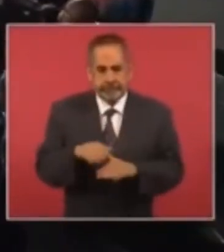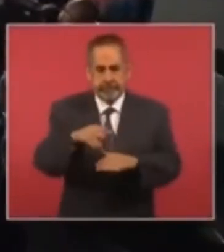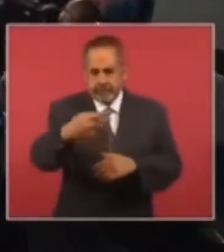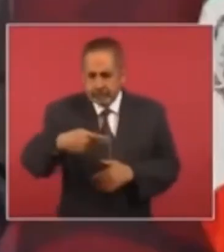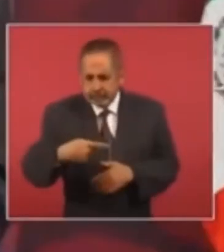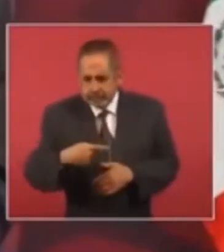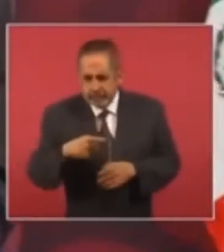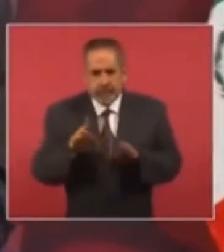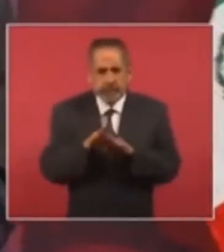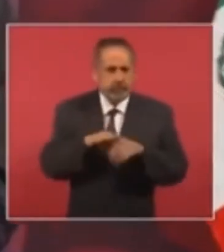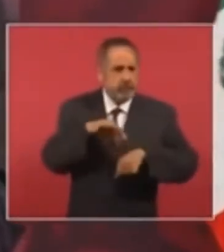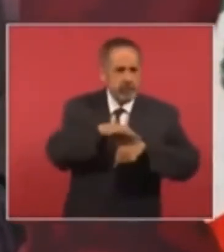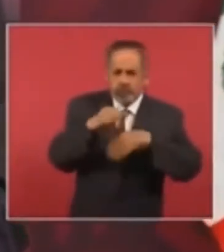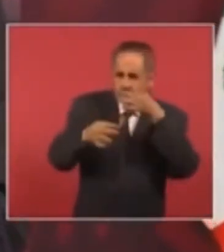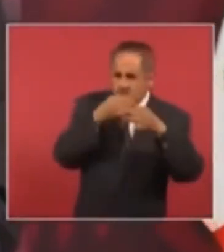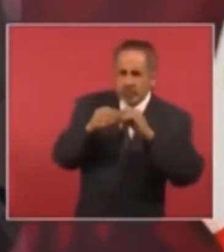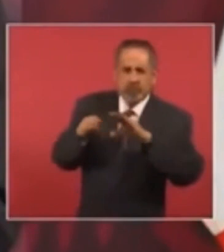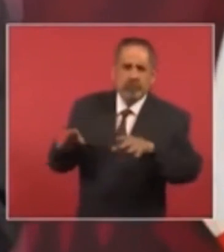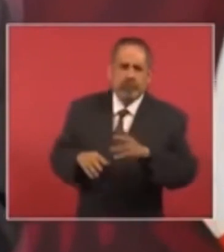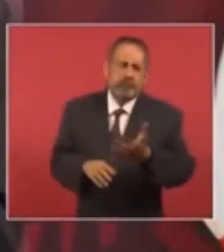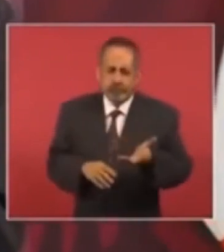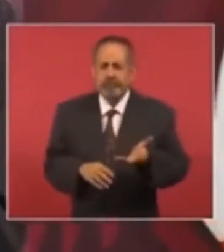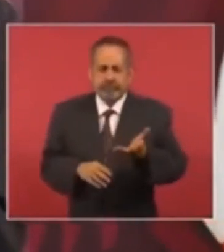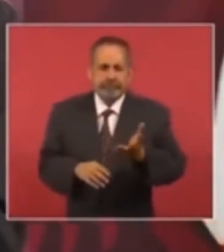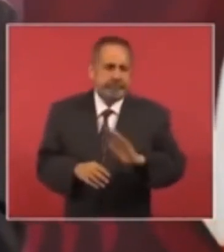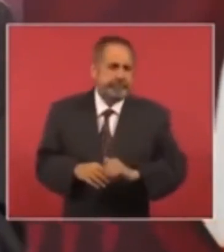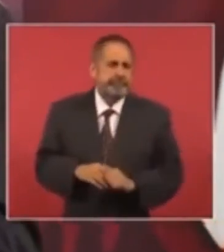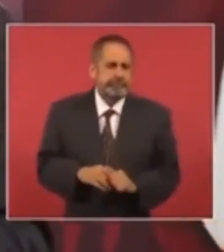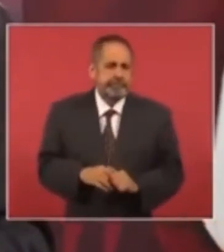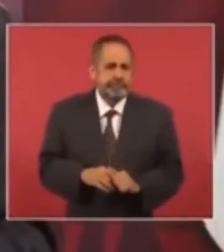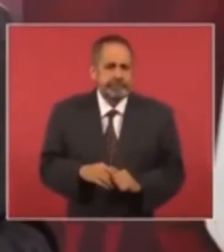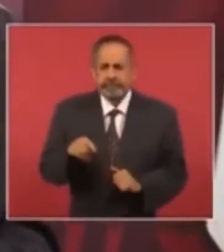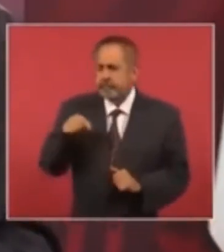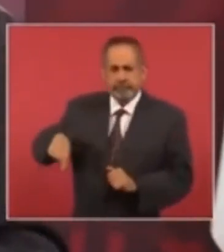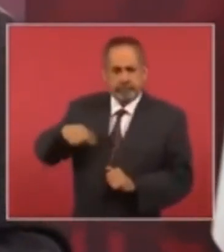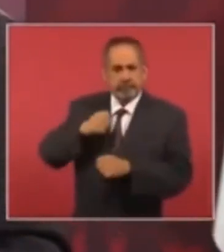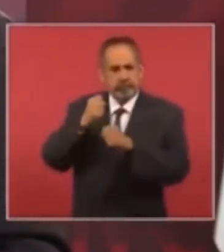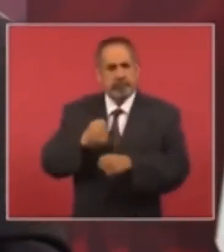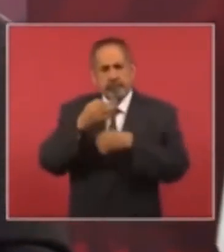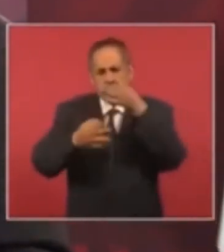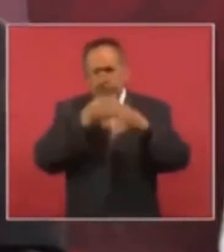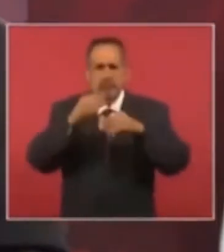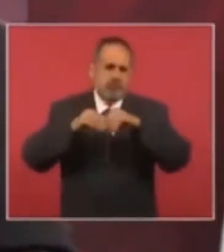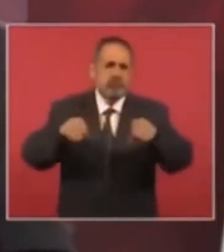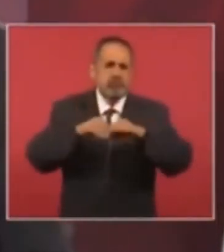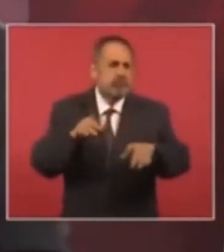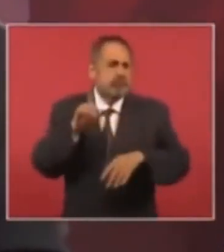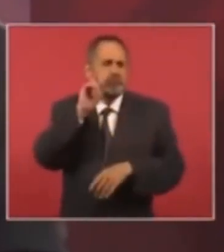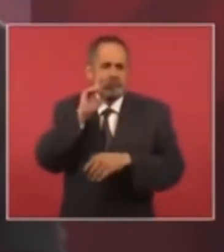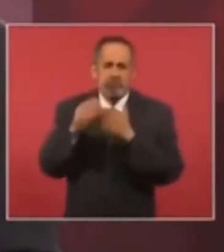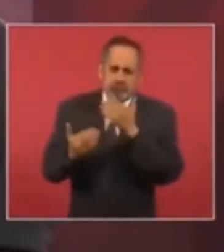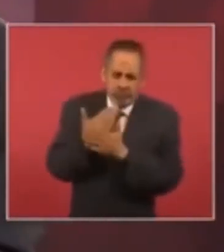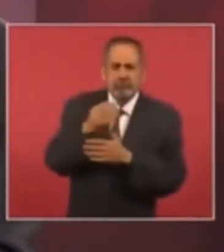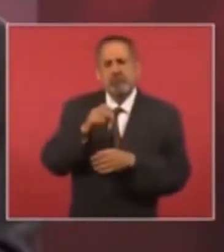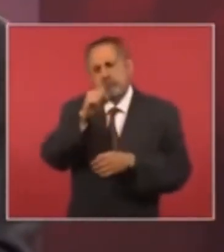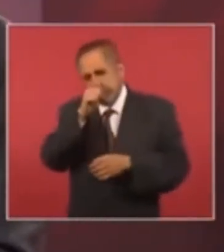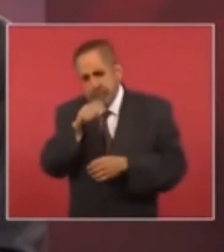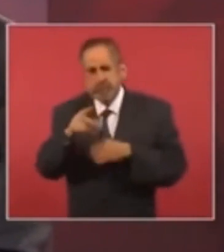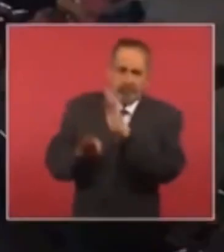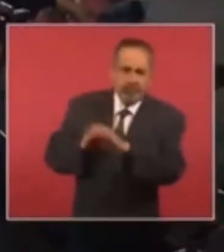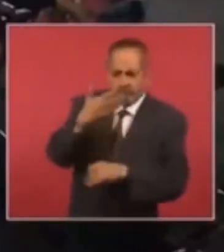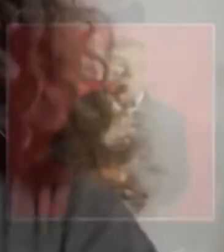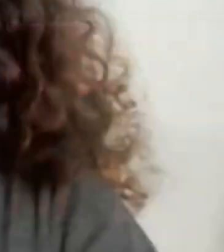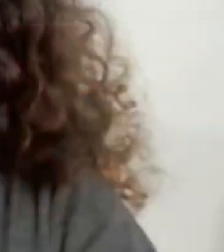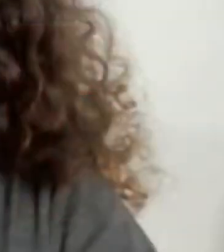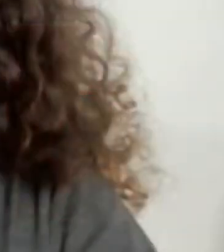de si habrá un parte médico, pues tengan la seguridad de que estaremos informándoles permanentemente, incluso mañana en la mañana pues presentaremos un